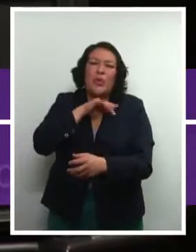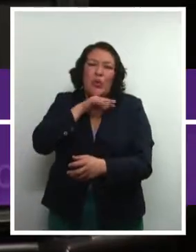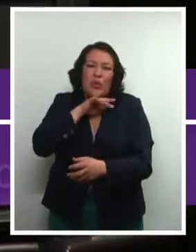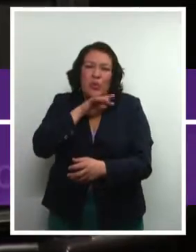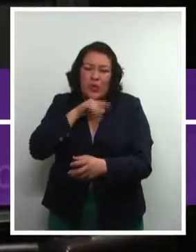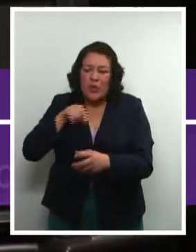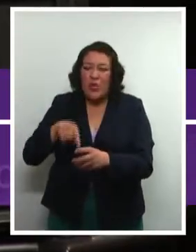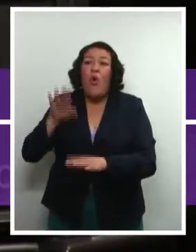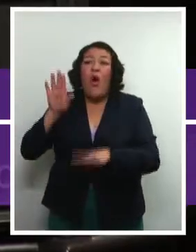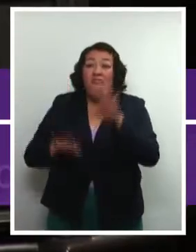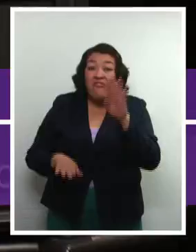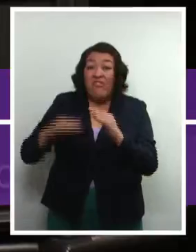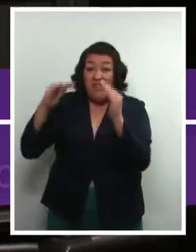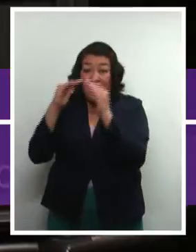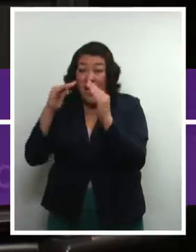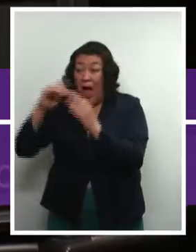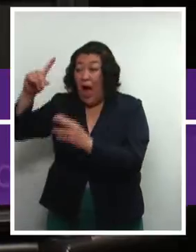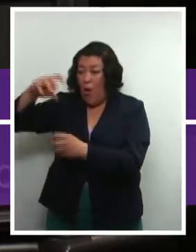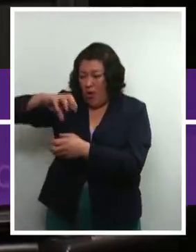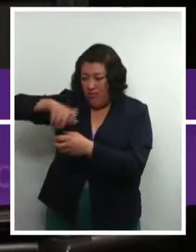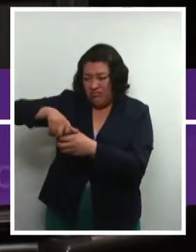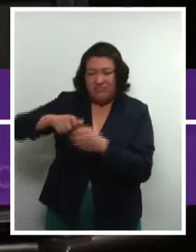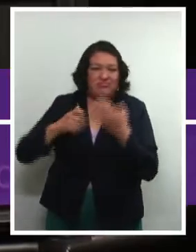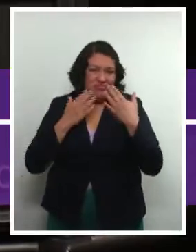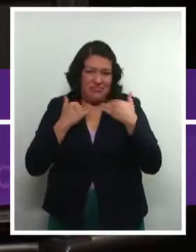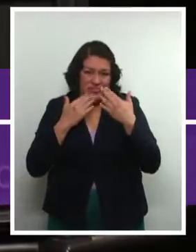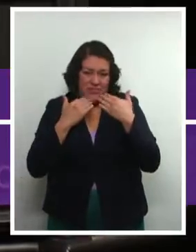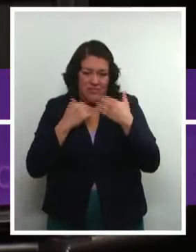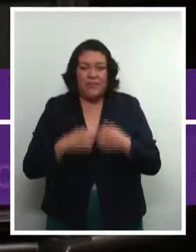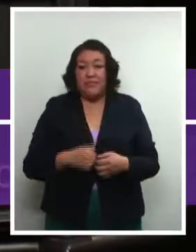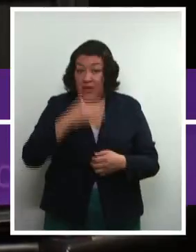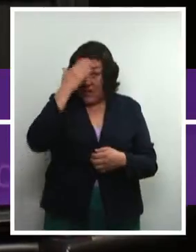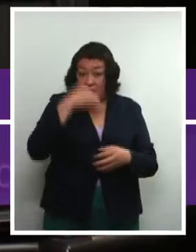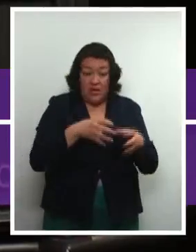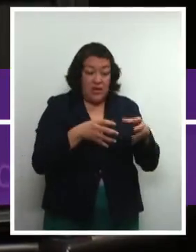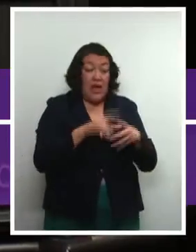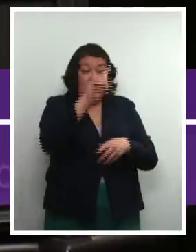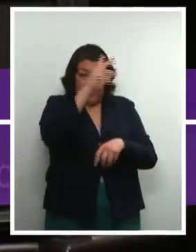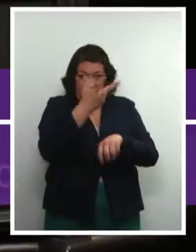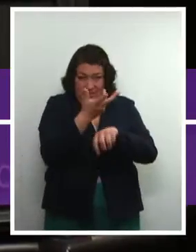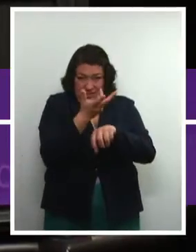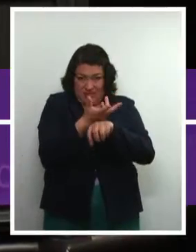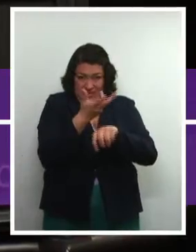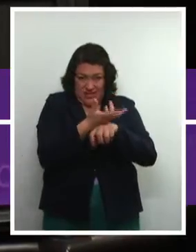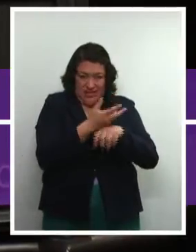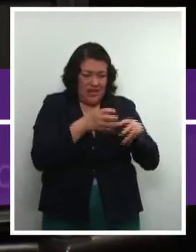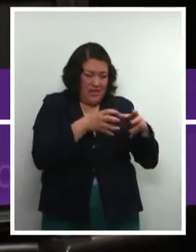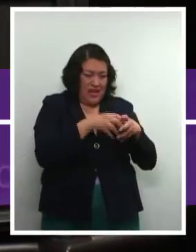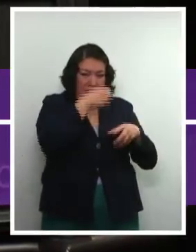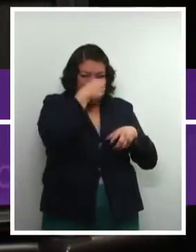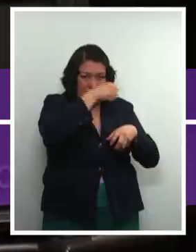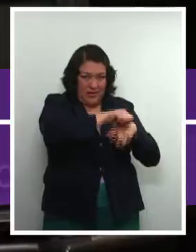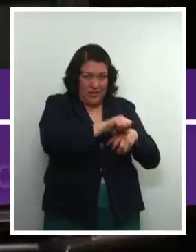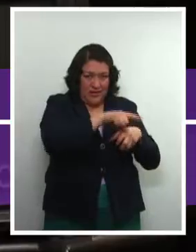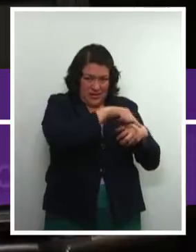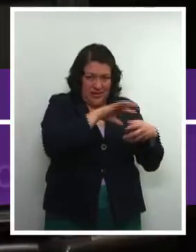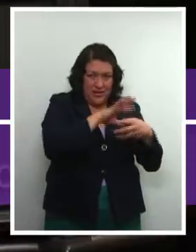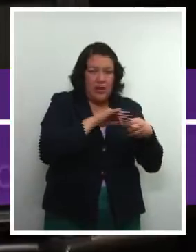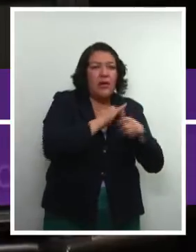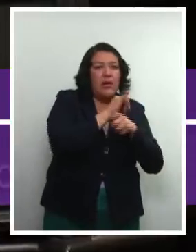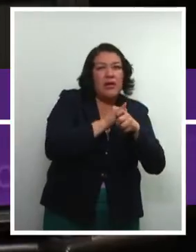es escaso. El Centro de Control y Prevención de las Enfermedades de Estados Unidos establece que de los países de América del